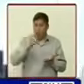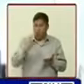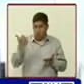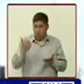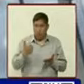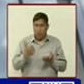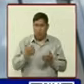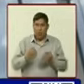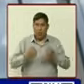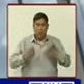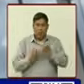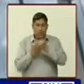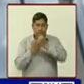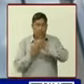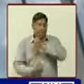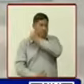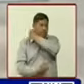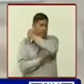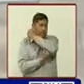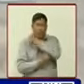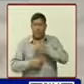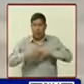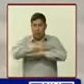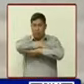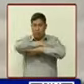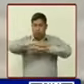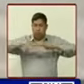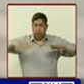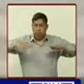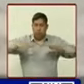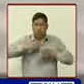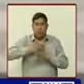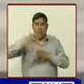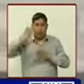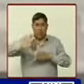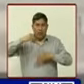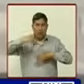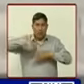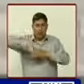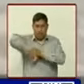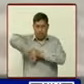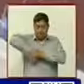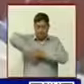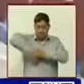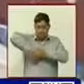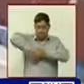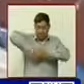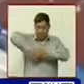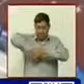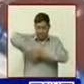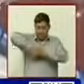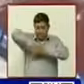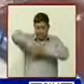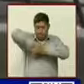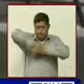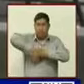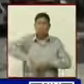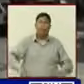La losa está apoyada sobre estas vigas, y este tablero, una vez terminado, se ha colgado del arco a través de estos pendolones.